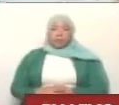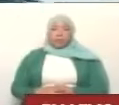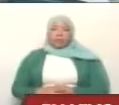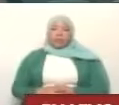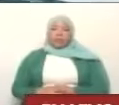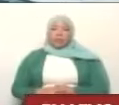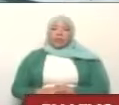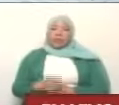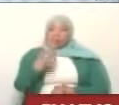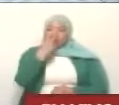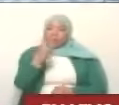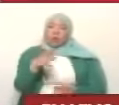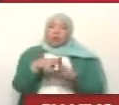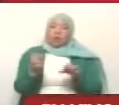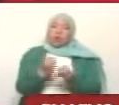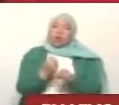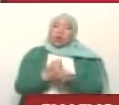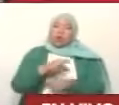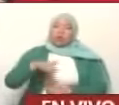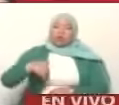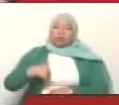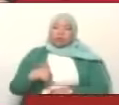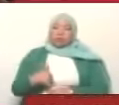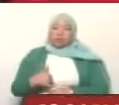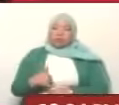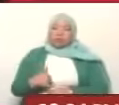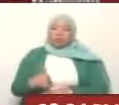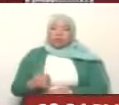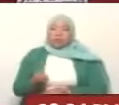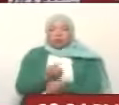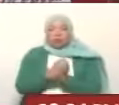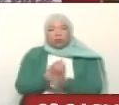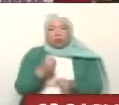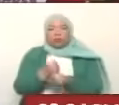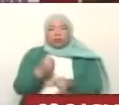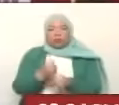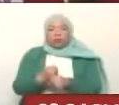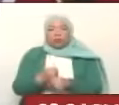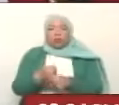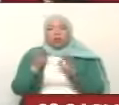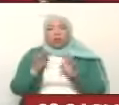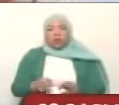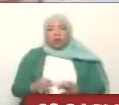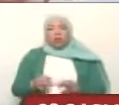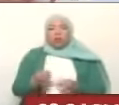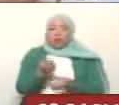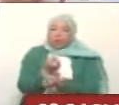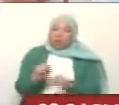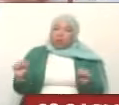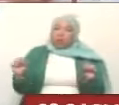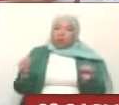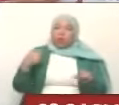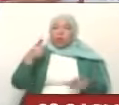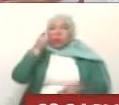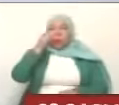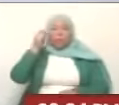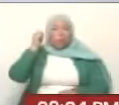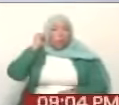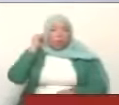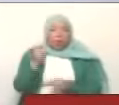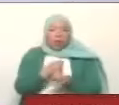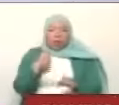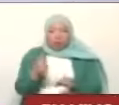ha venido visitando, porque es usted quien nos llena de la moral, de la fuerza y de la dignidad como hombre